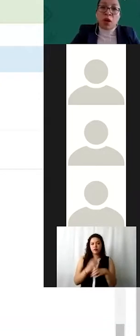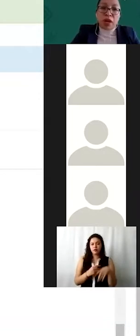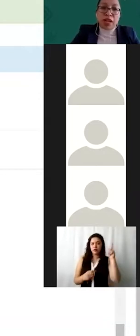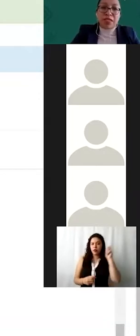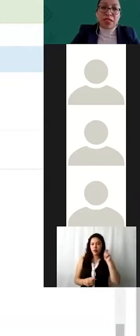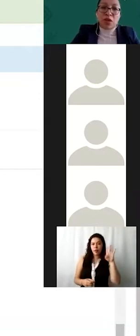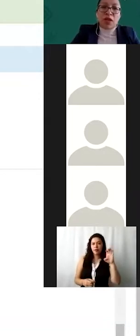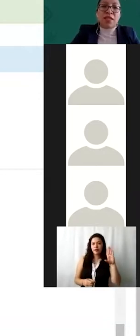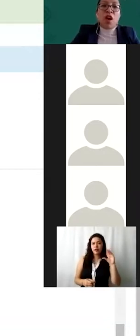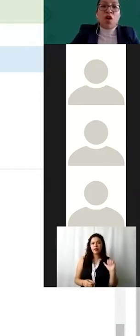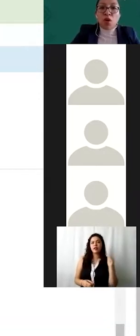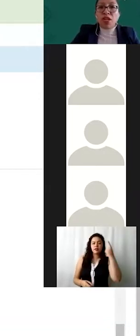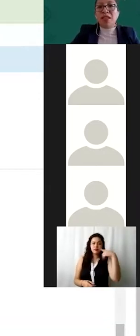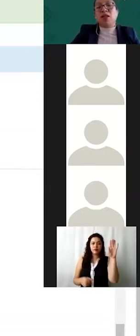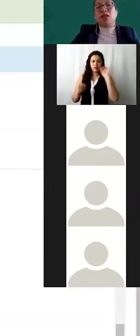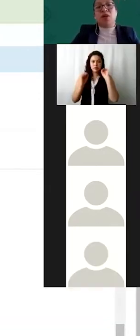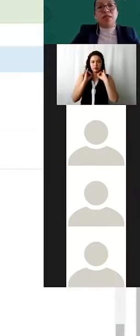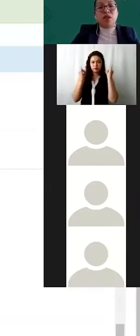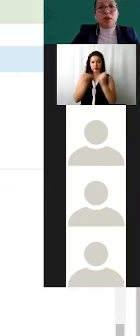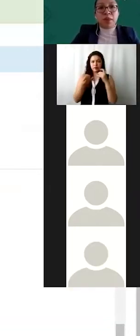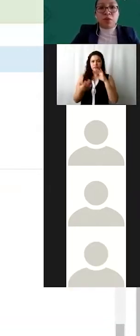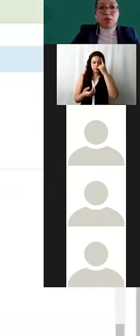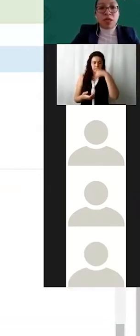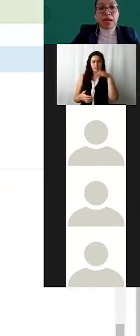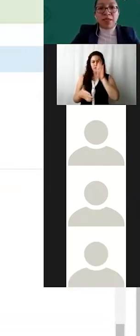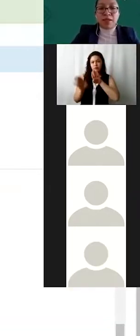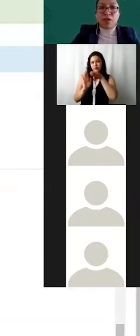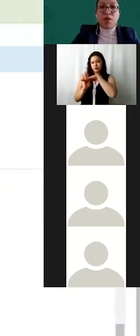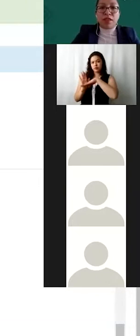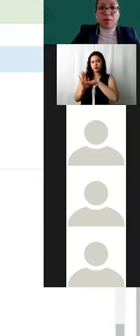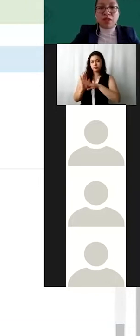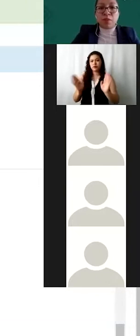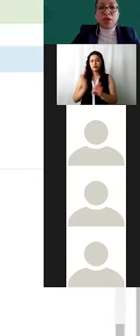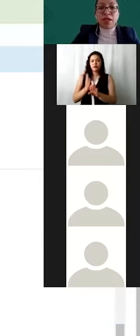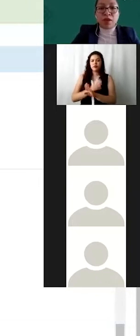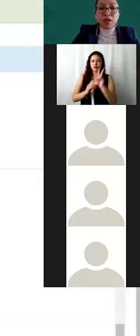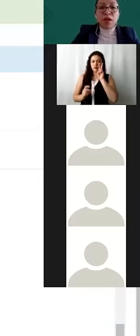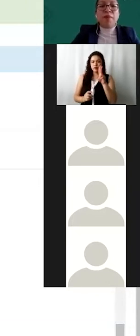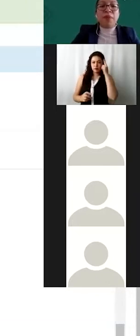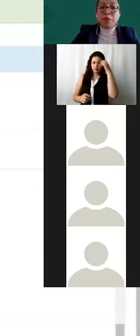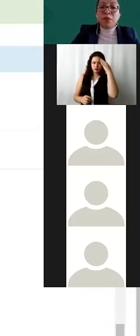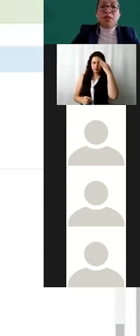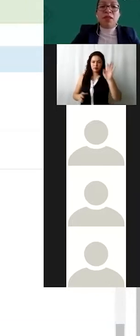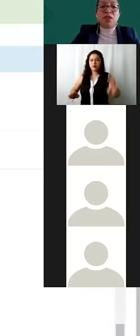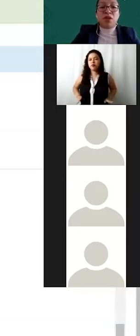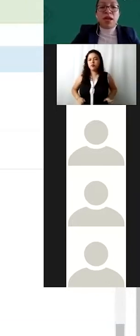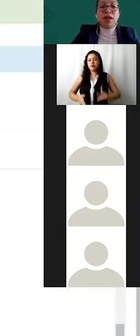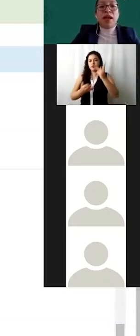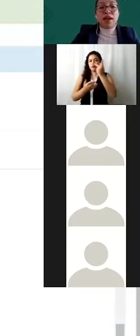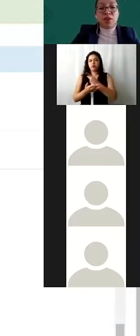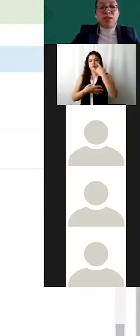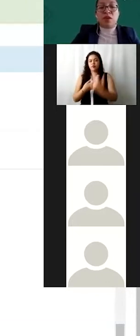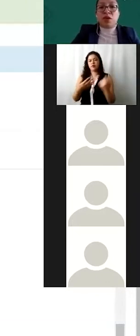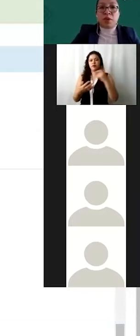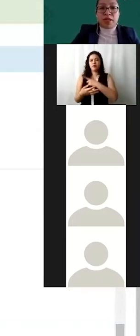económico a organizaciones, o esa clasificación que vimos hace ratito en tipos de proyectos, debemos de seleccionar